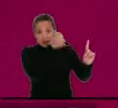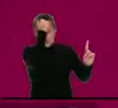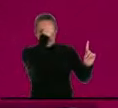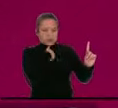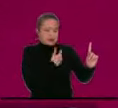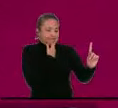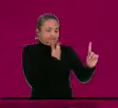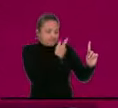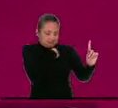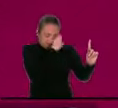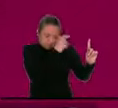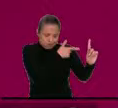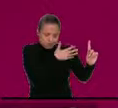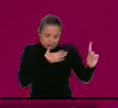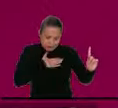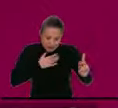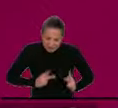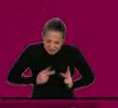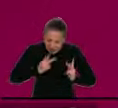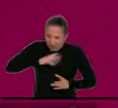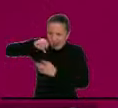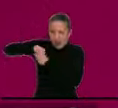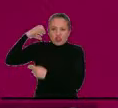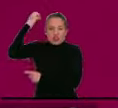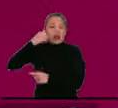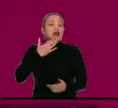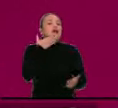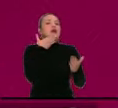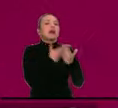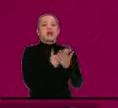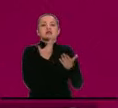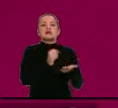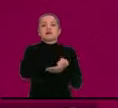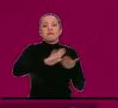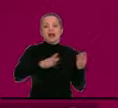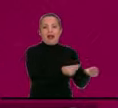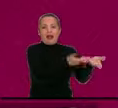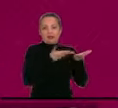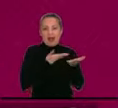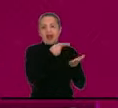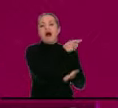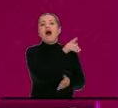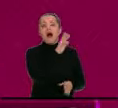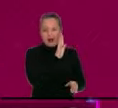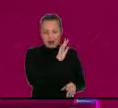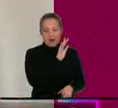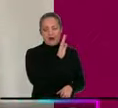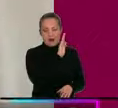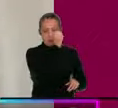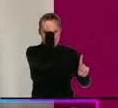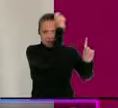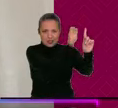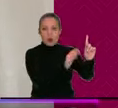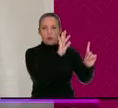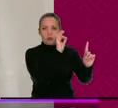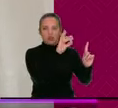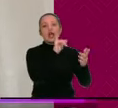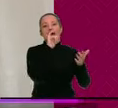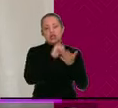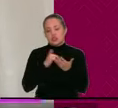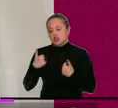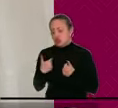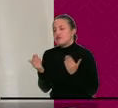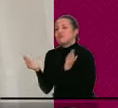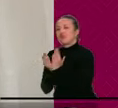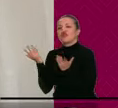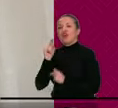vida en Europa. Y gracias a una beca otorgada por el maestro Fernando Botero, hice mis estudios